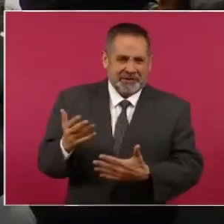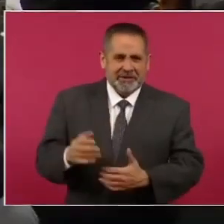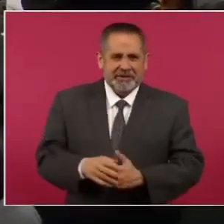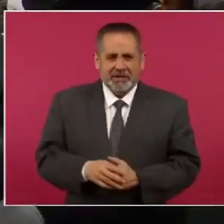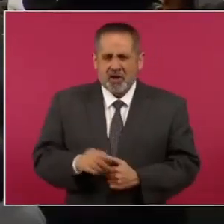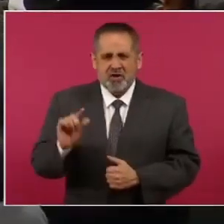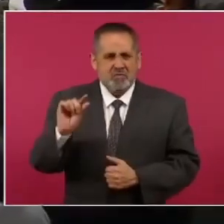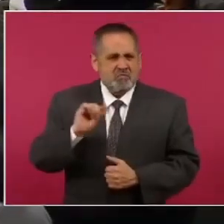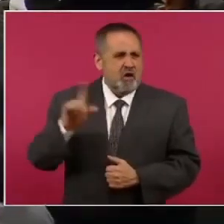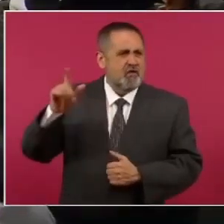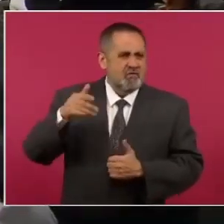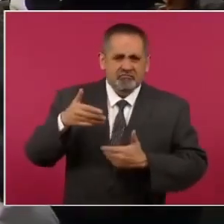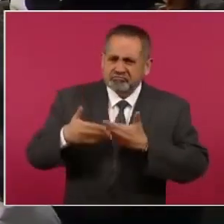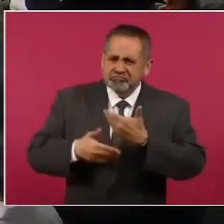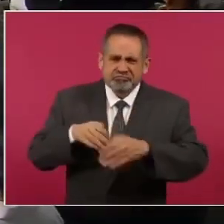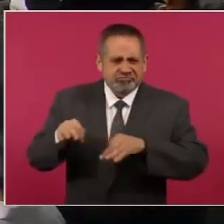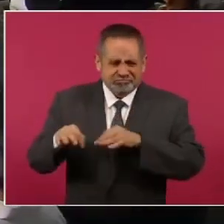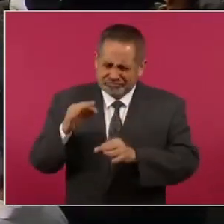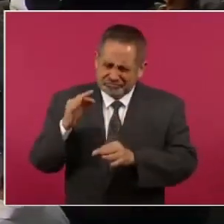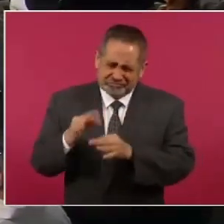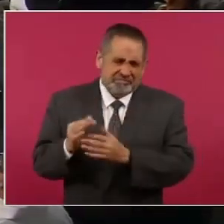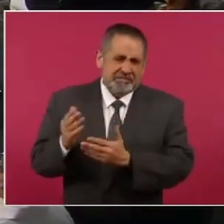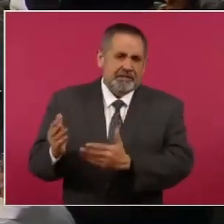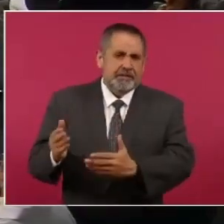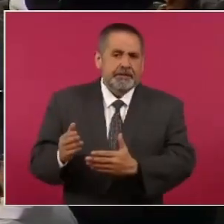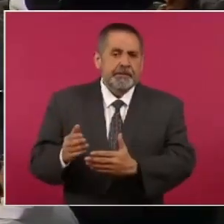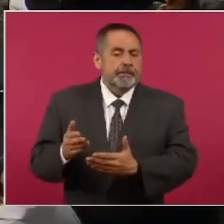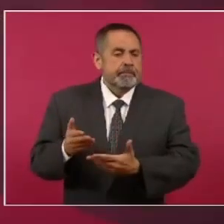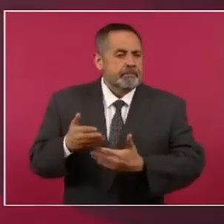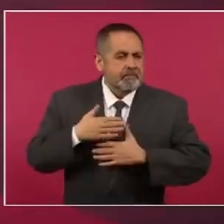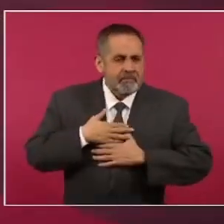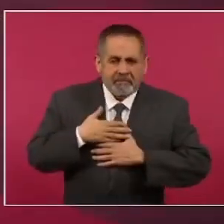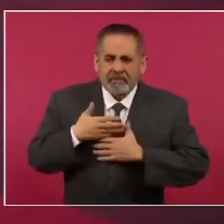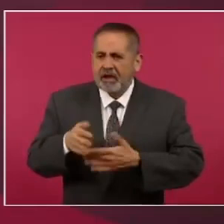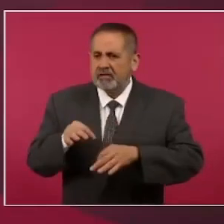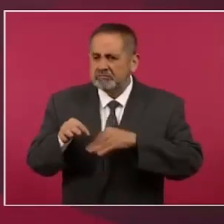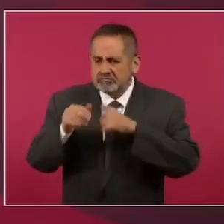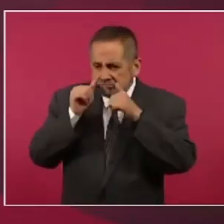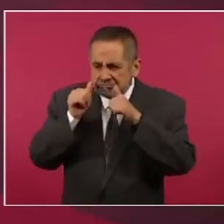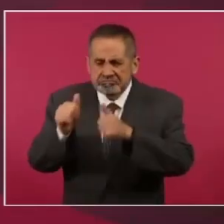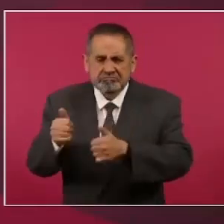un profesional del servicio público,